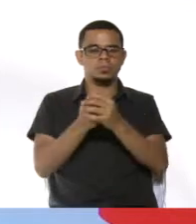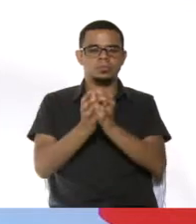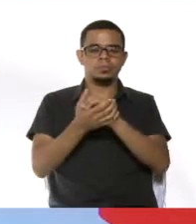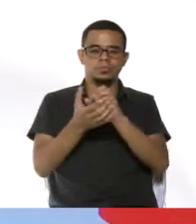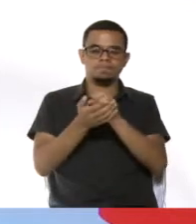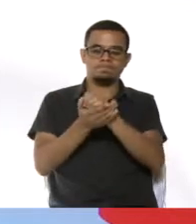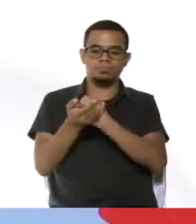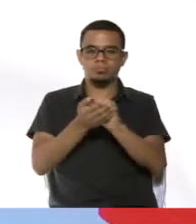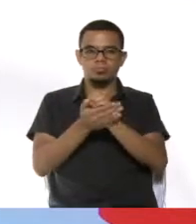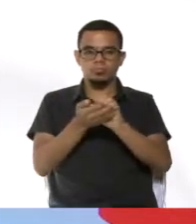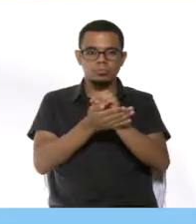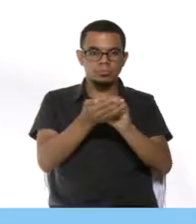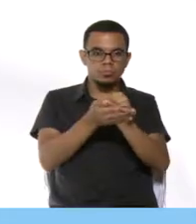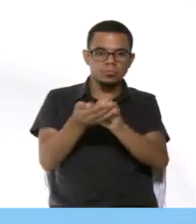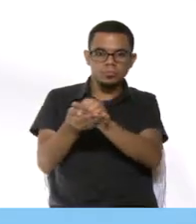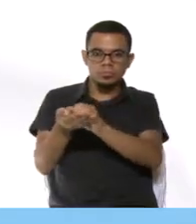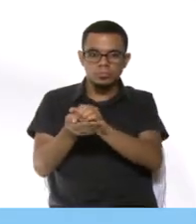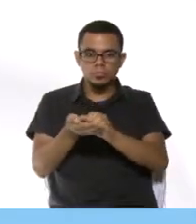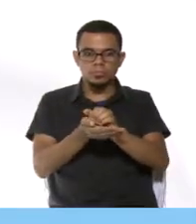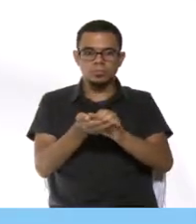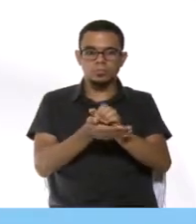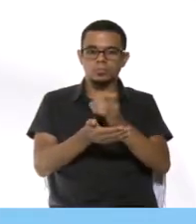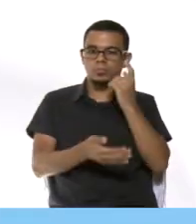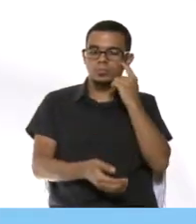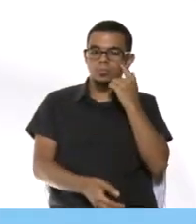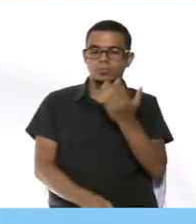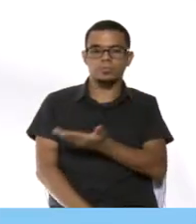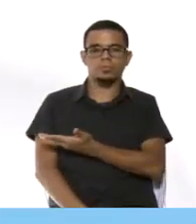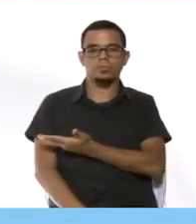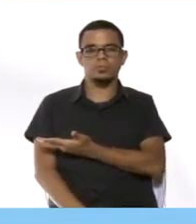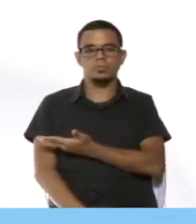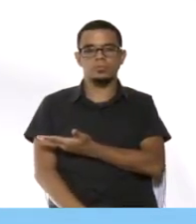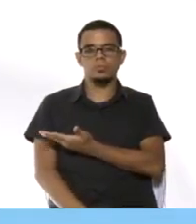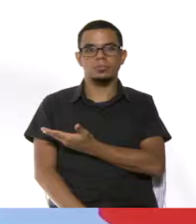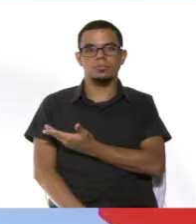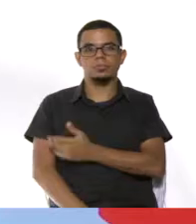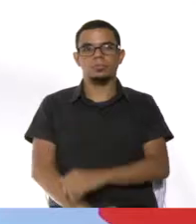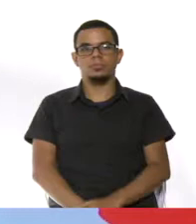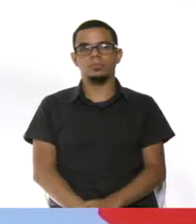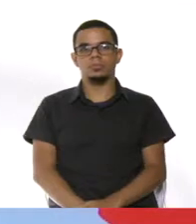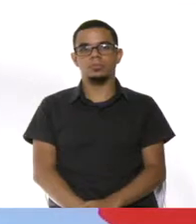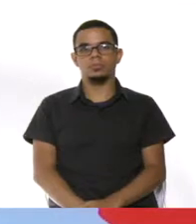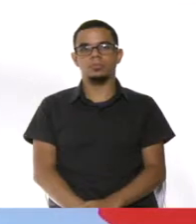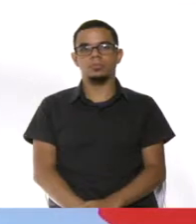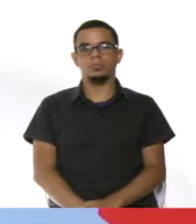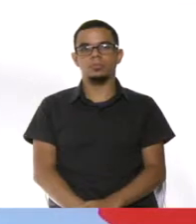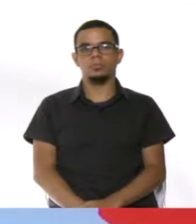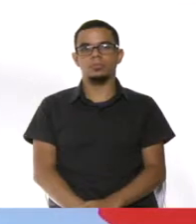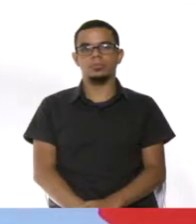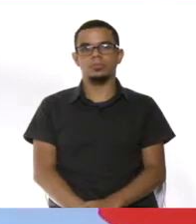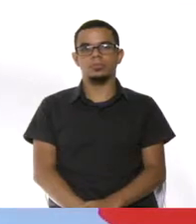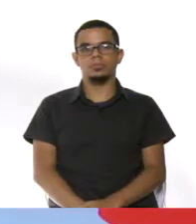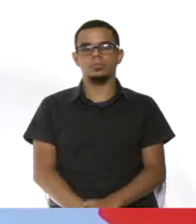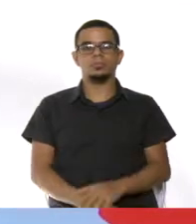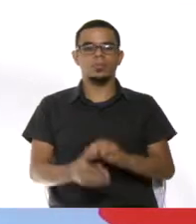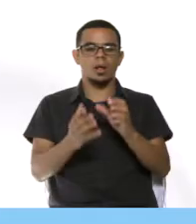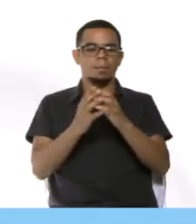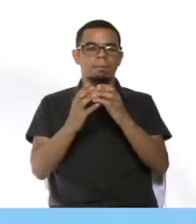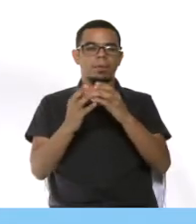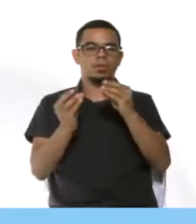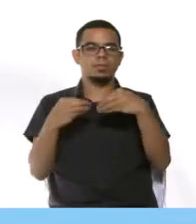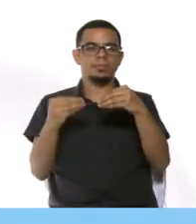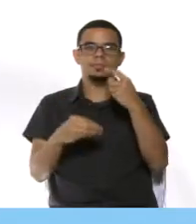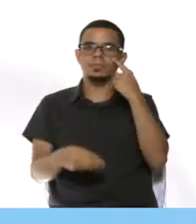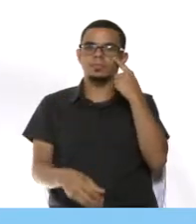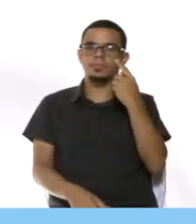algunos niños a que la decoraran a su gusto. También tenía una pelota de plástico. ¿Qué vamos a